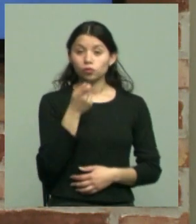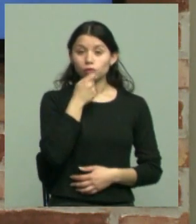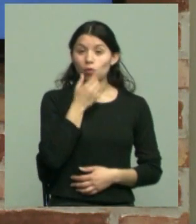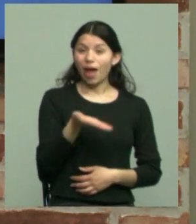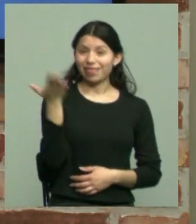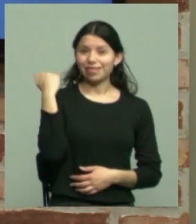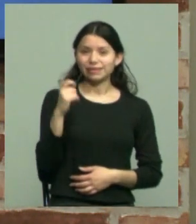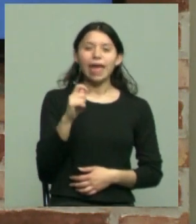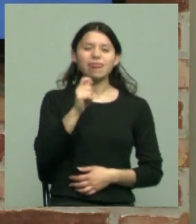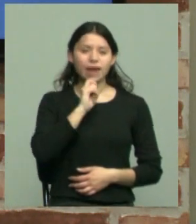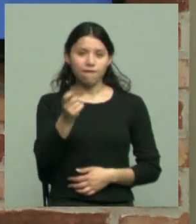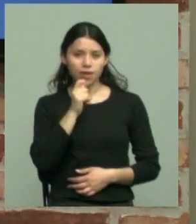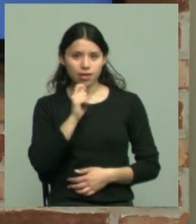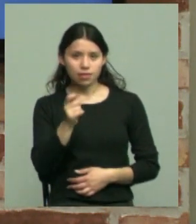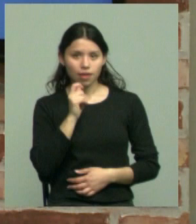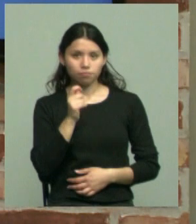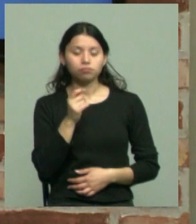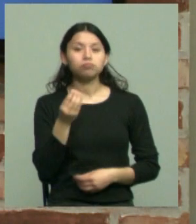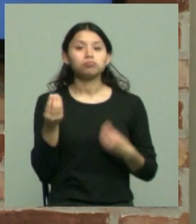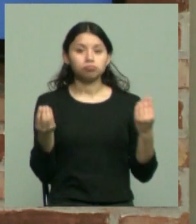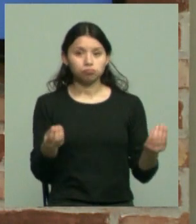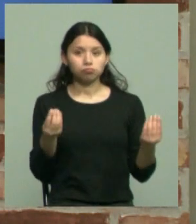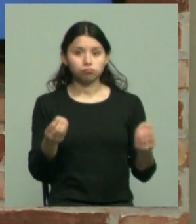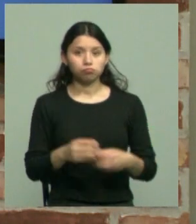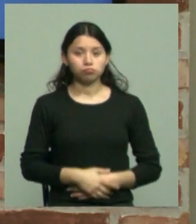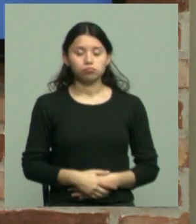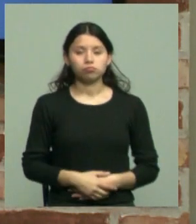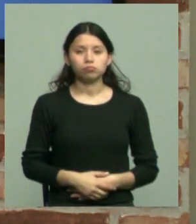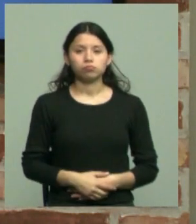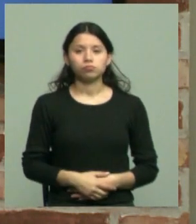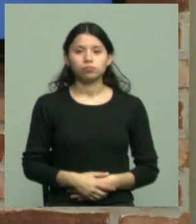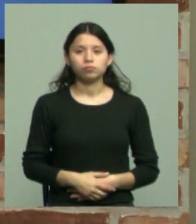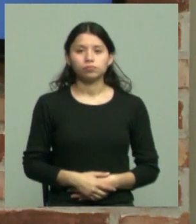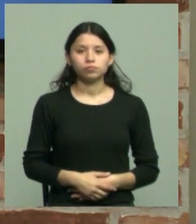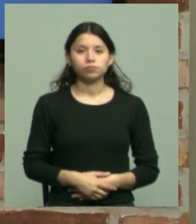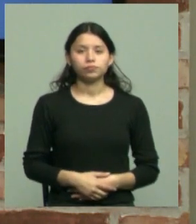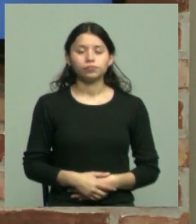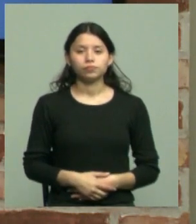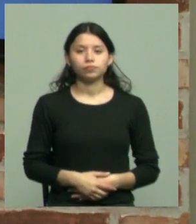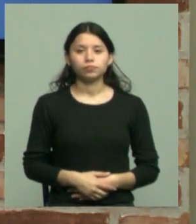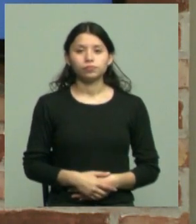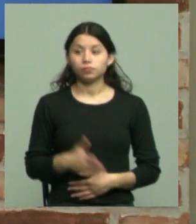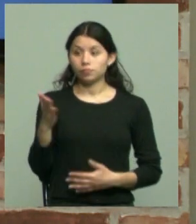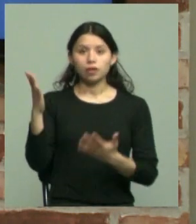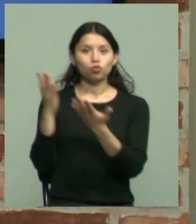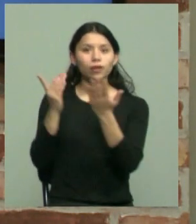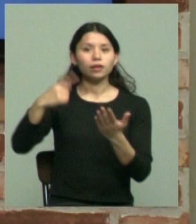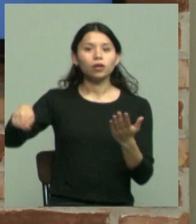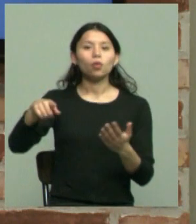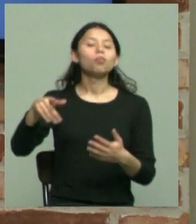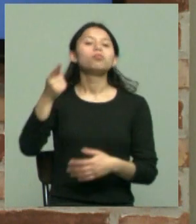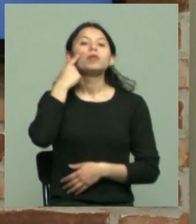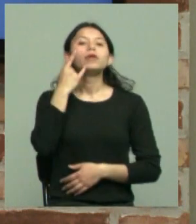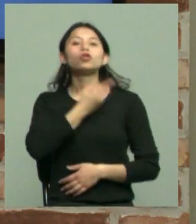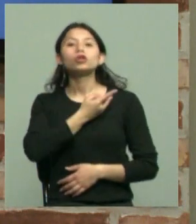entrevista, que es que, por ejemplo, hay que tener en cuenta los estudiantes que vengan, por ejemplo, de San Martín, a la hora de